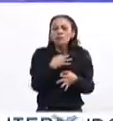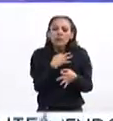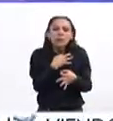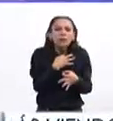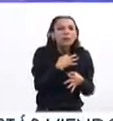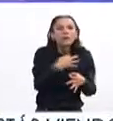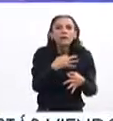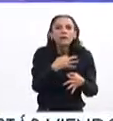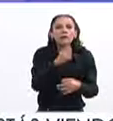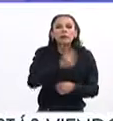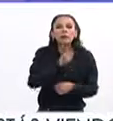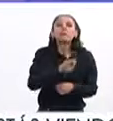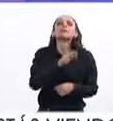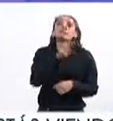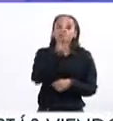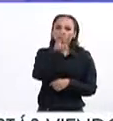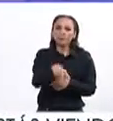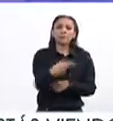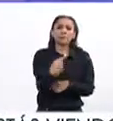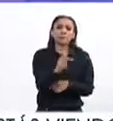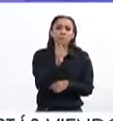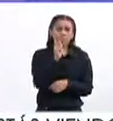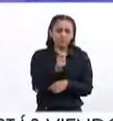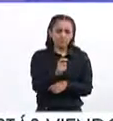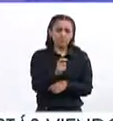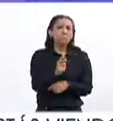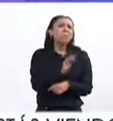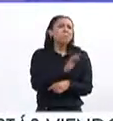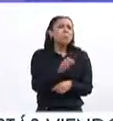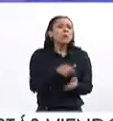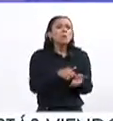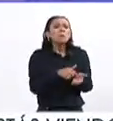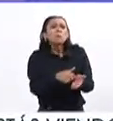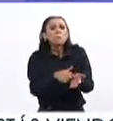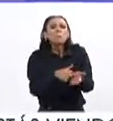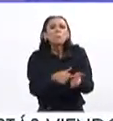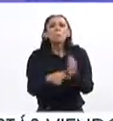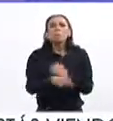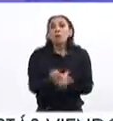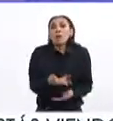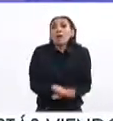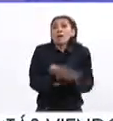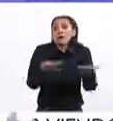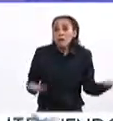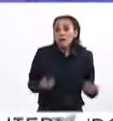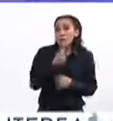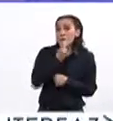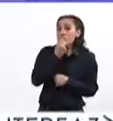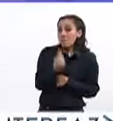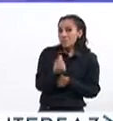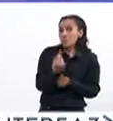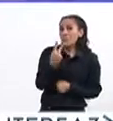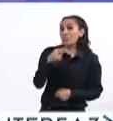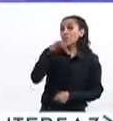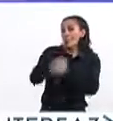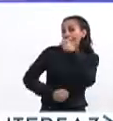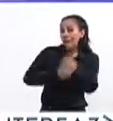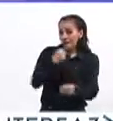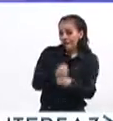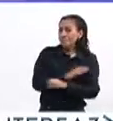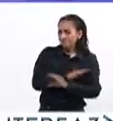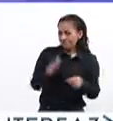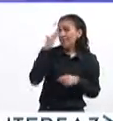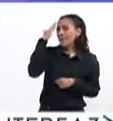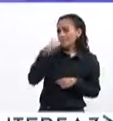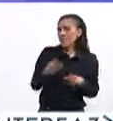Podríamos simplemente introducirlos a, pero pues ya actualmente un niño de 2 años sabe cómo pasar fotos, ¿no? Sabe, sí, claro. Sabe